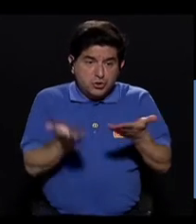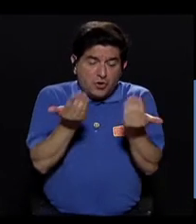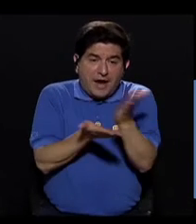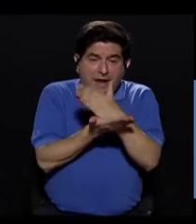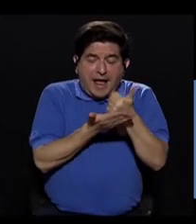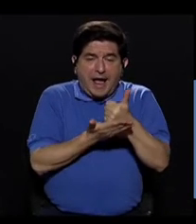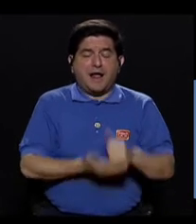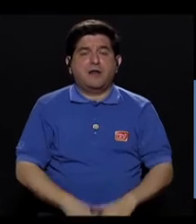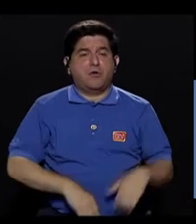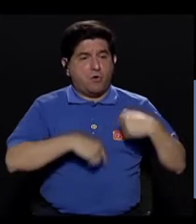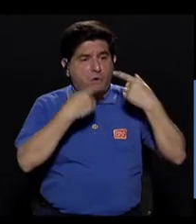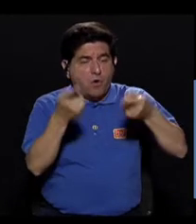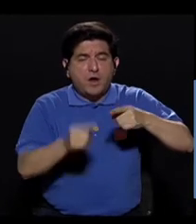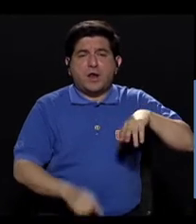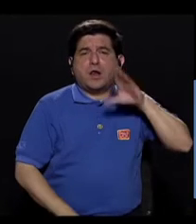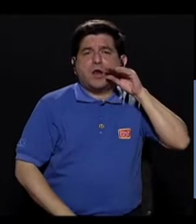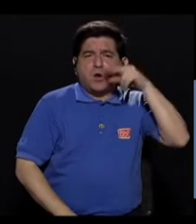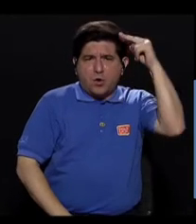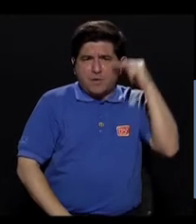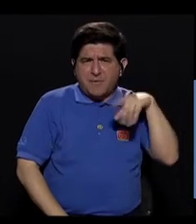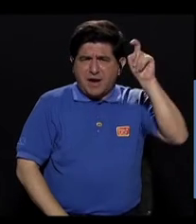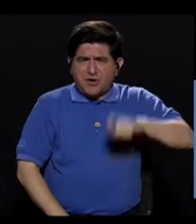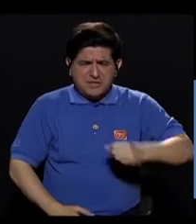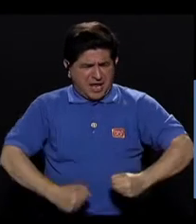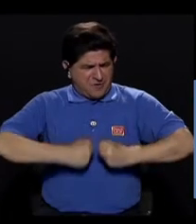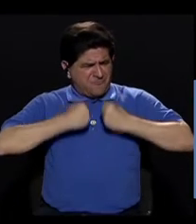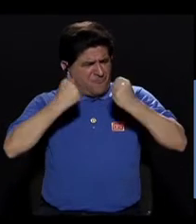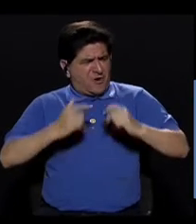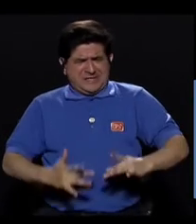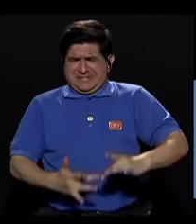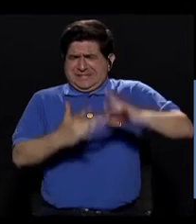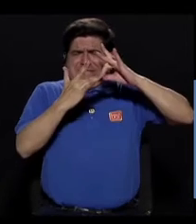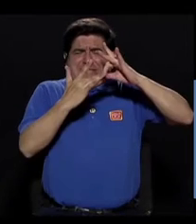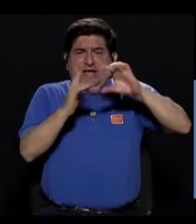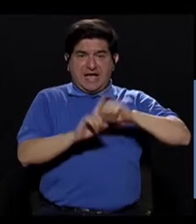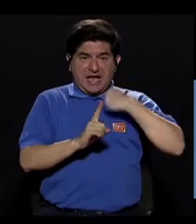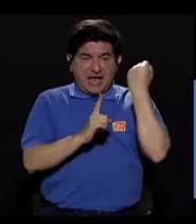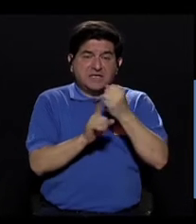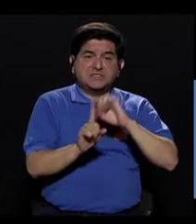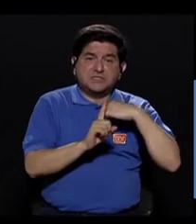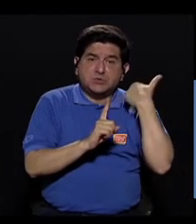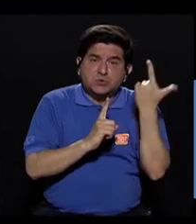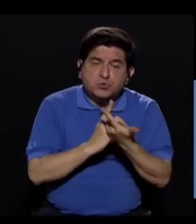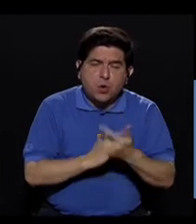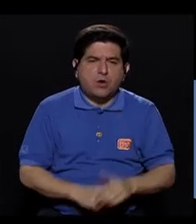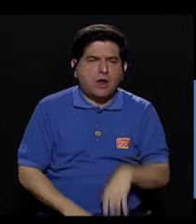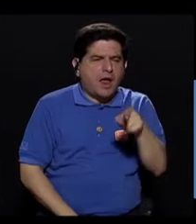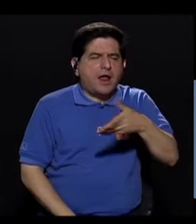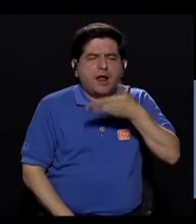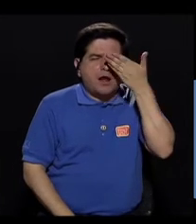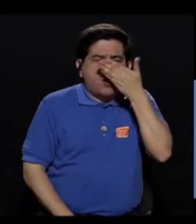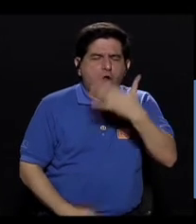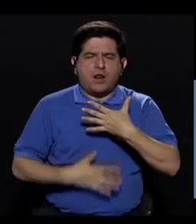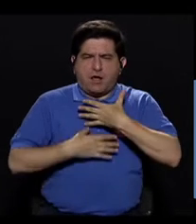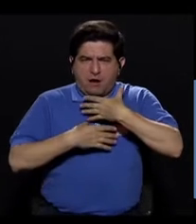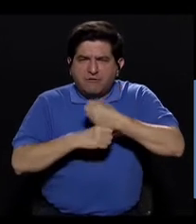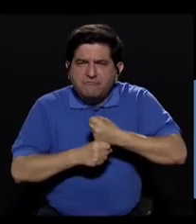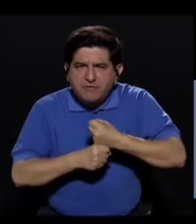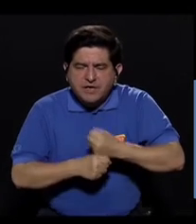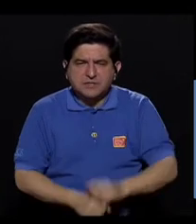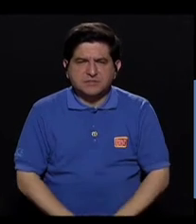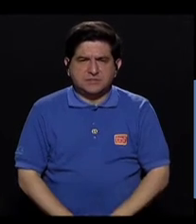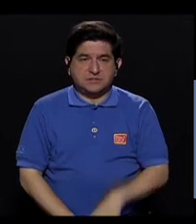situaciones sociales podía olfatear mi confianza y ahuyentarla. Mi mayor temor era ser